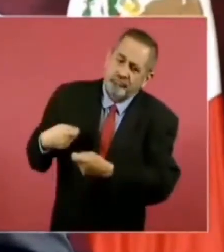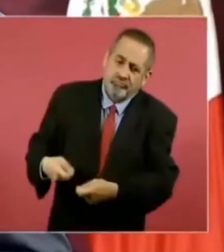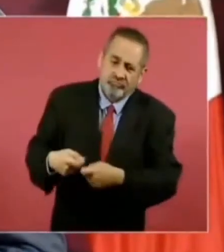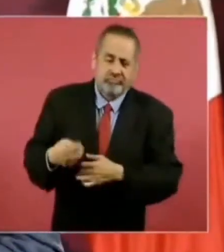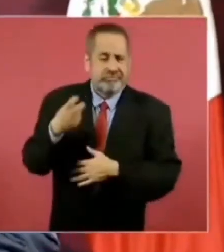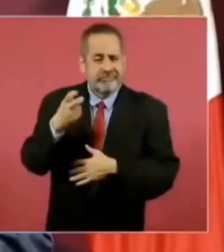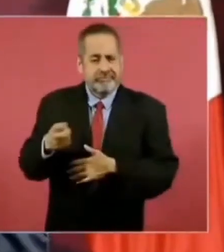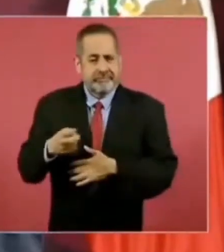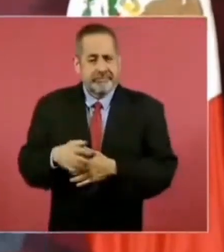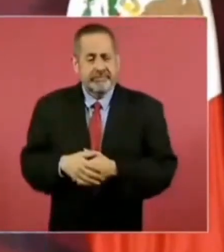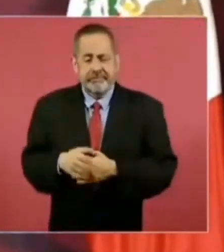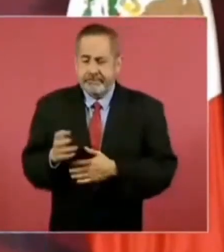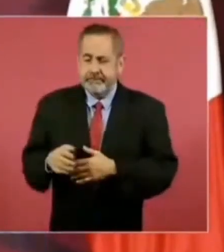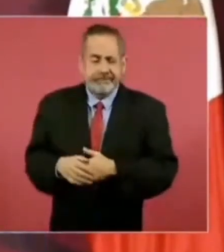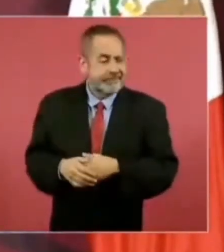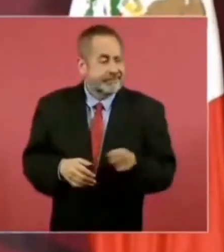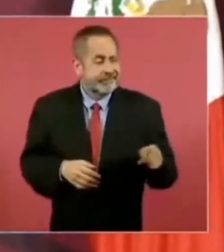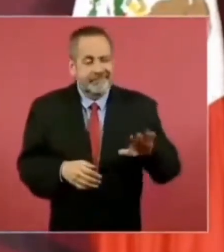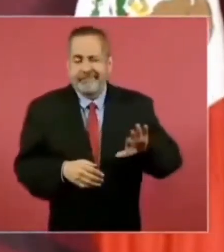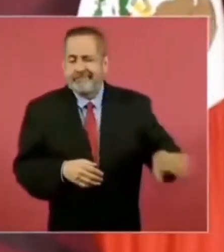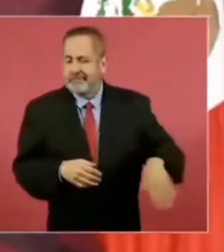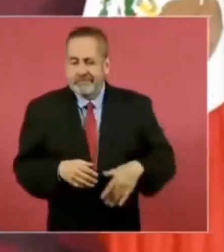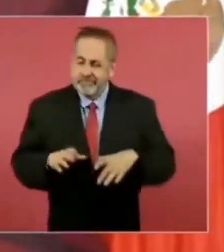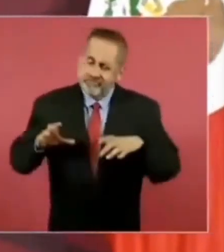y hacer a un lado